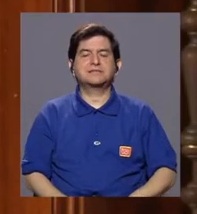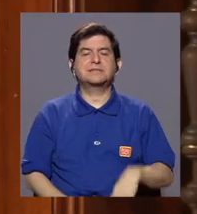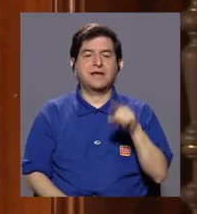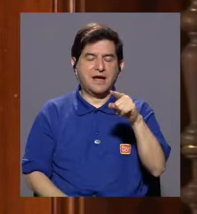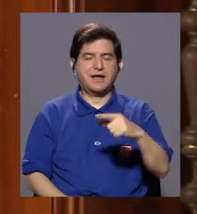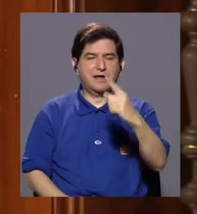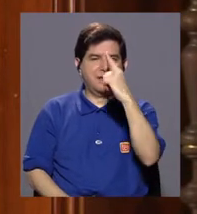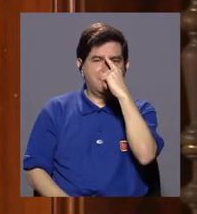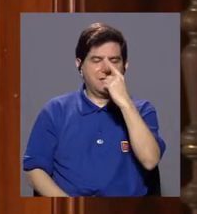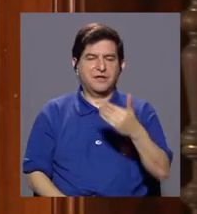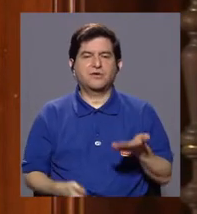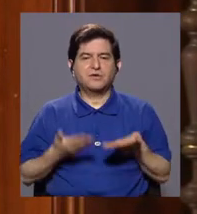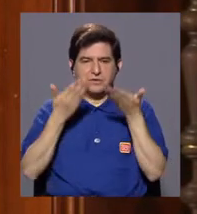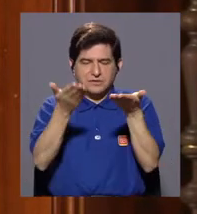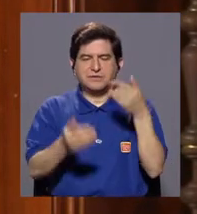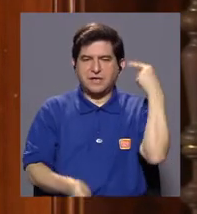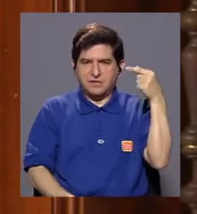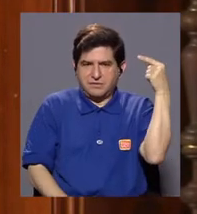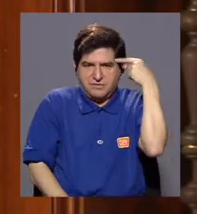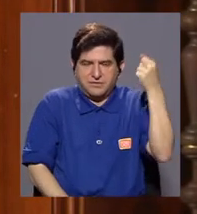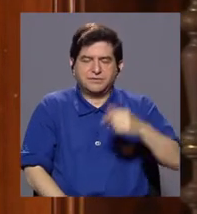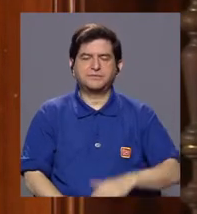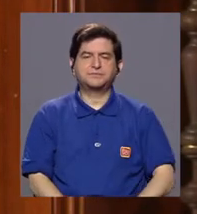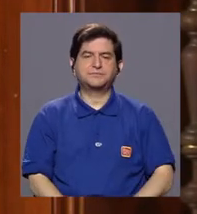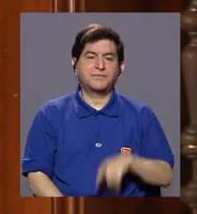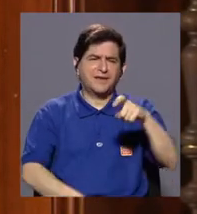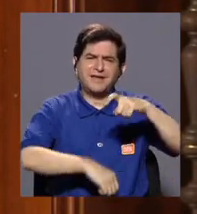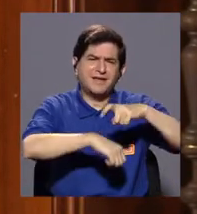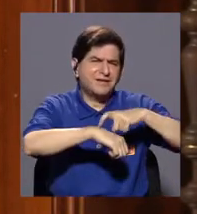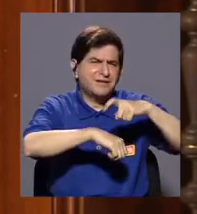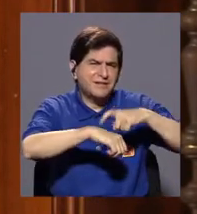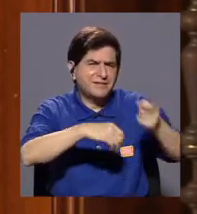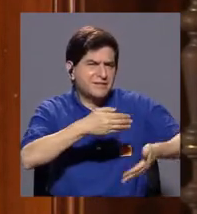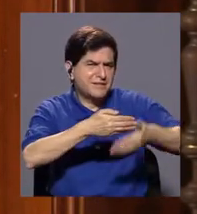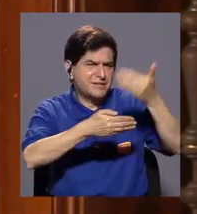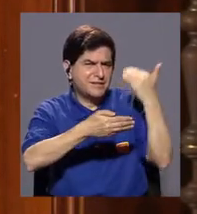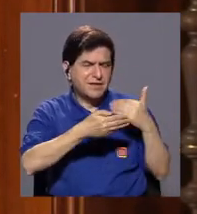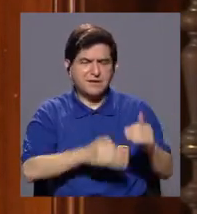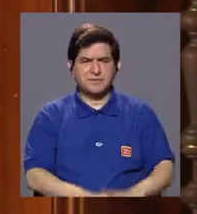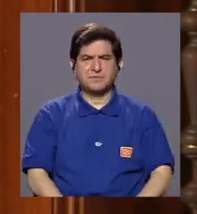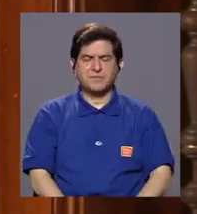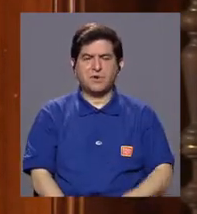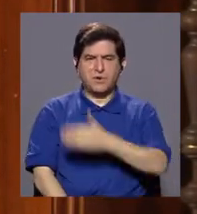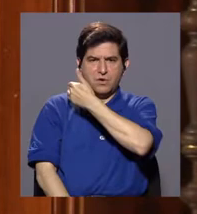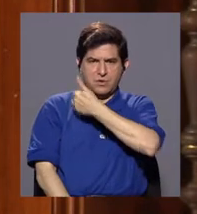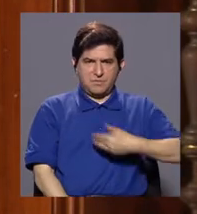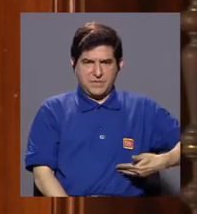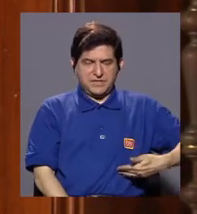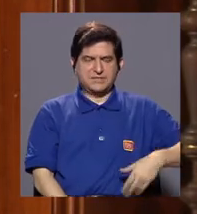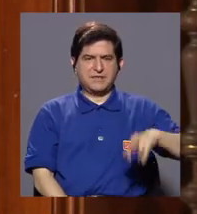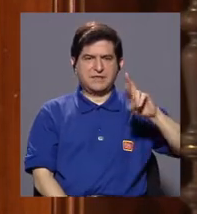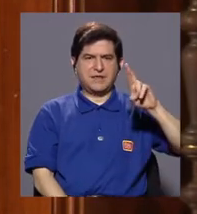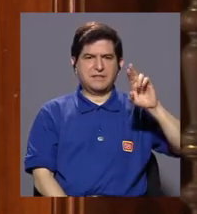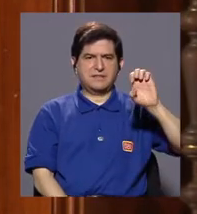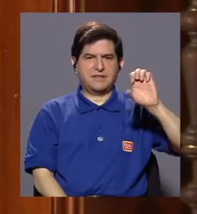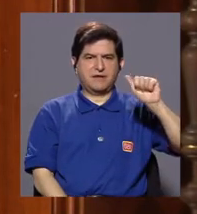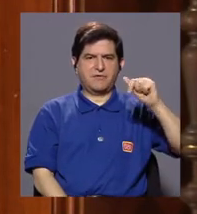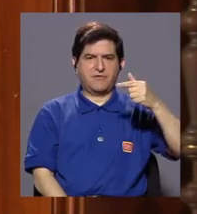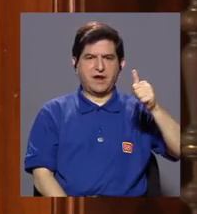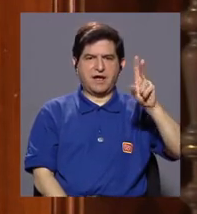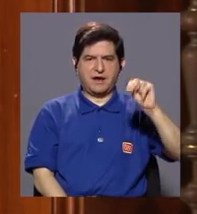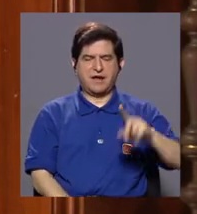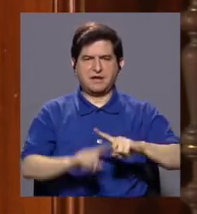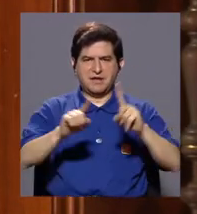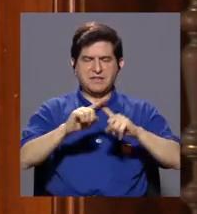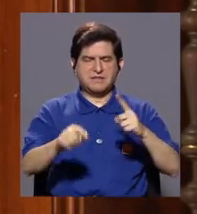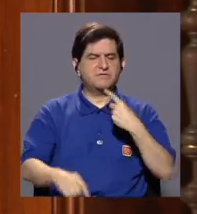Rafael Ángel Calderón el gobierno. En esa época, el presidente Reagan, en muchas